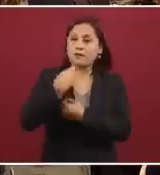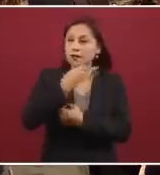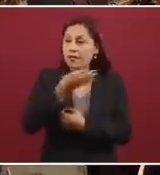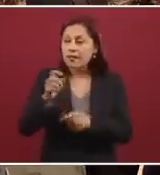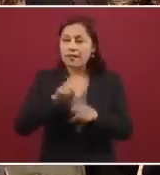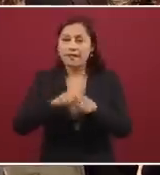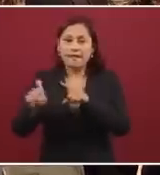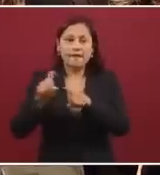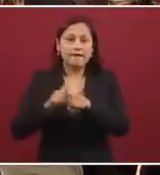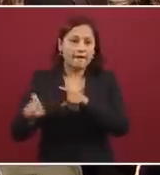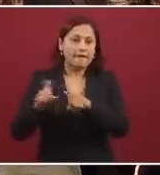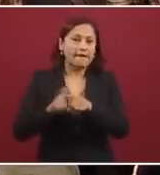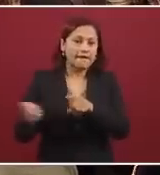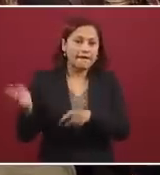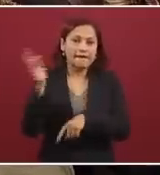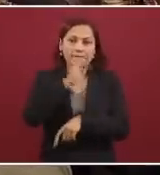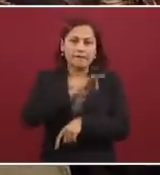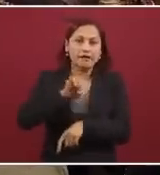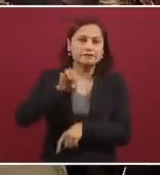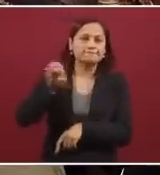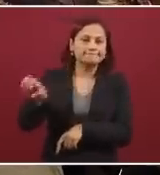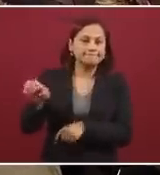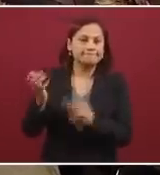miles de bots